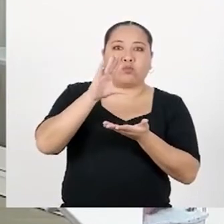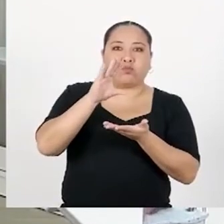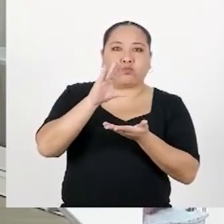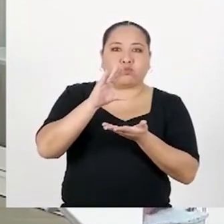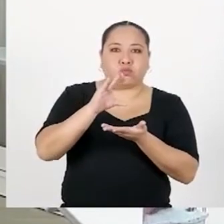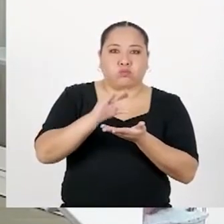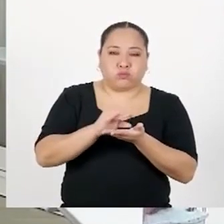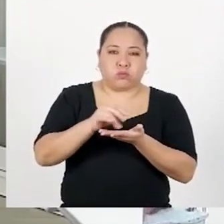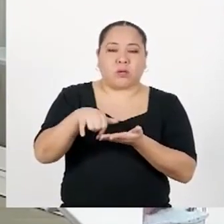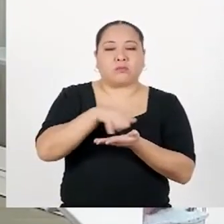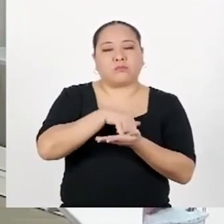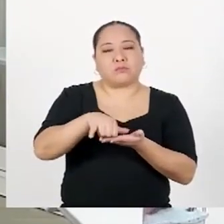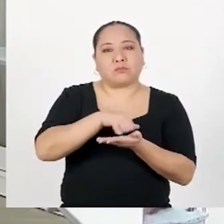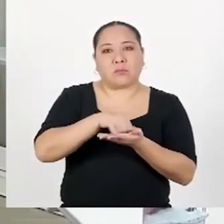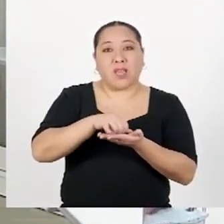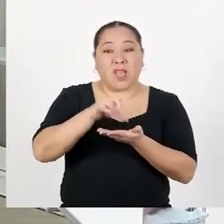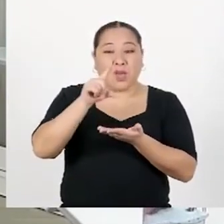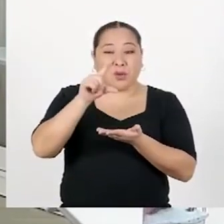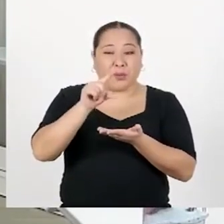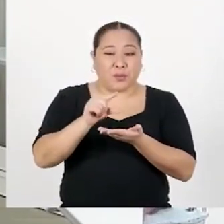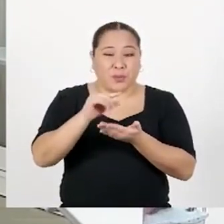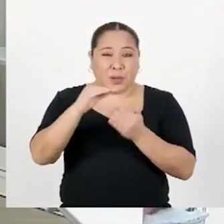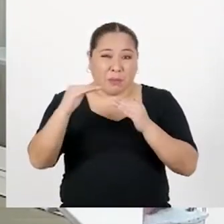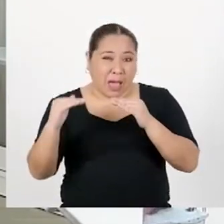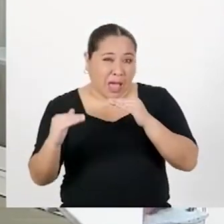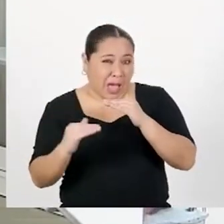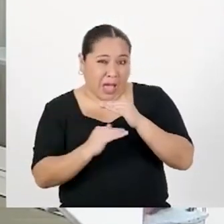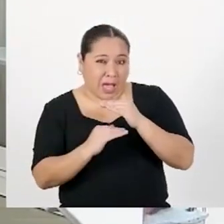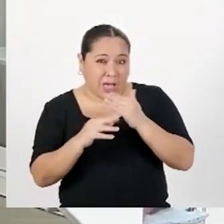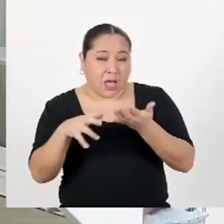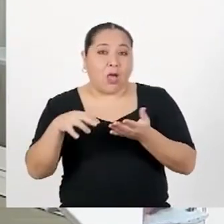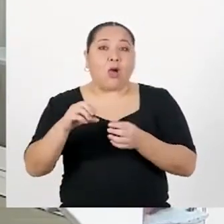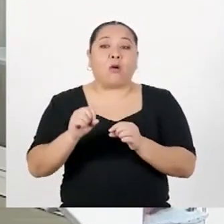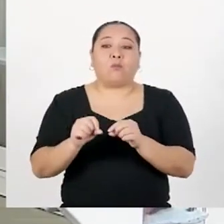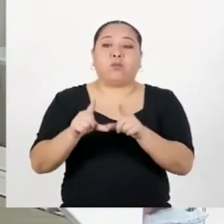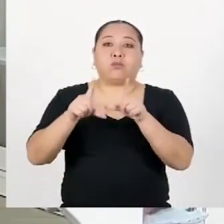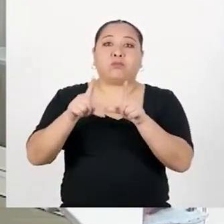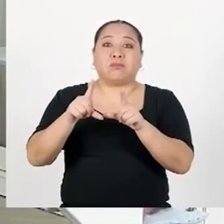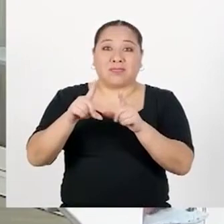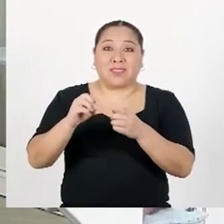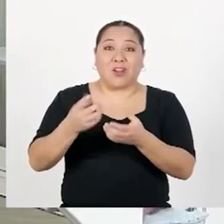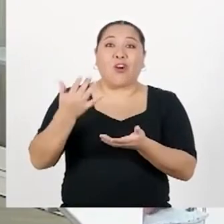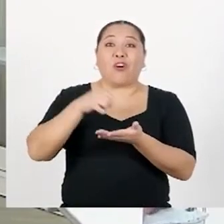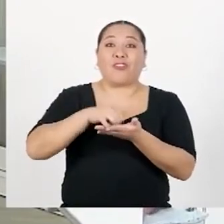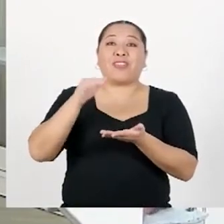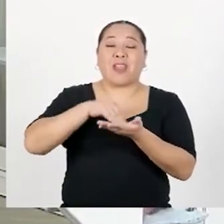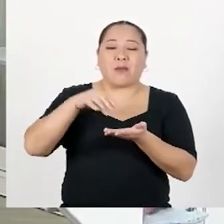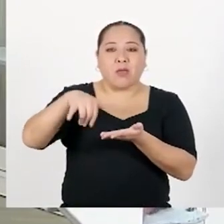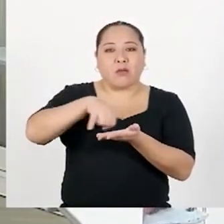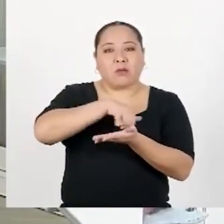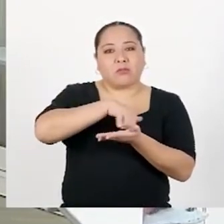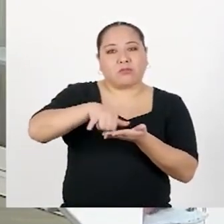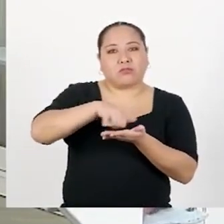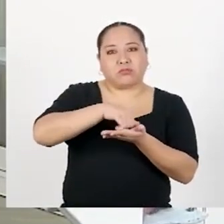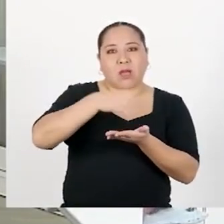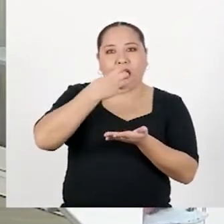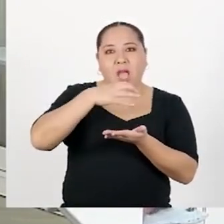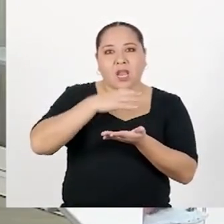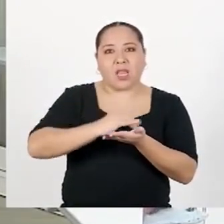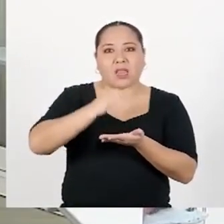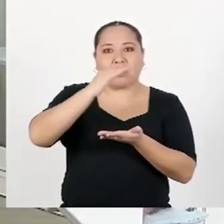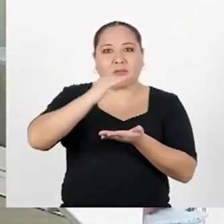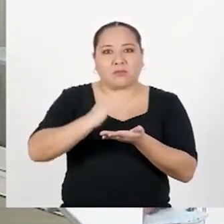baje nuevamente. Y si la temperatura baja demasiado, se vuelven a conectar las partes para que vuelva a subir la